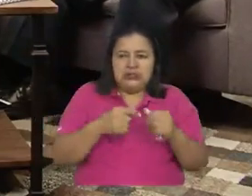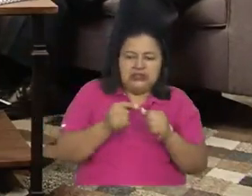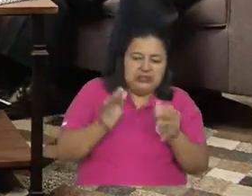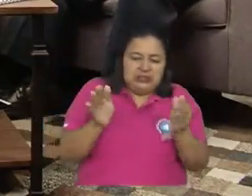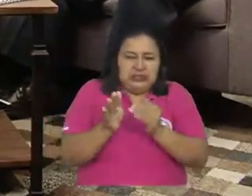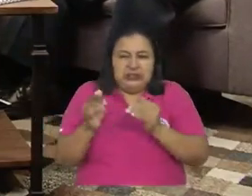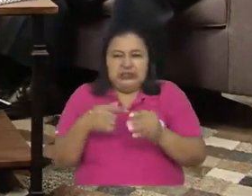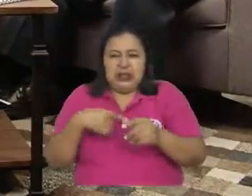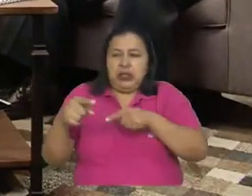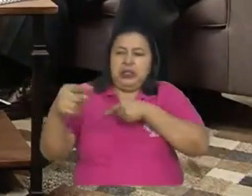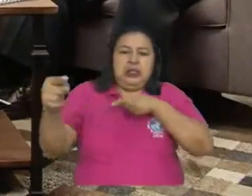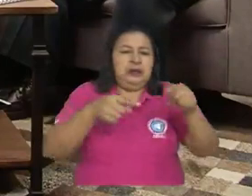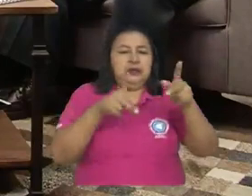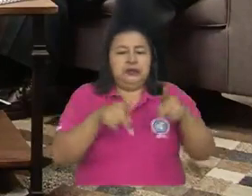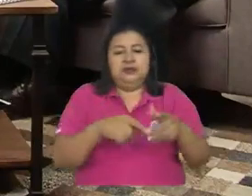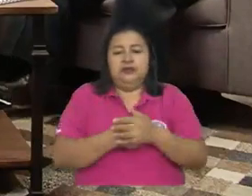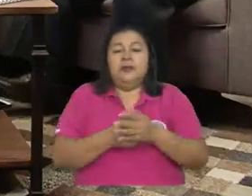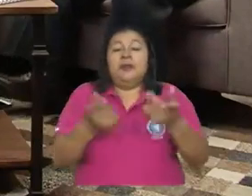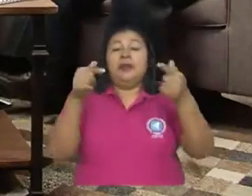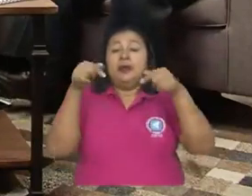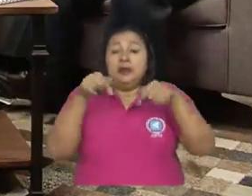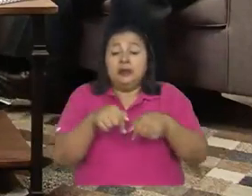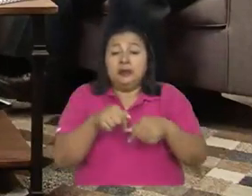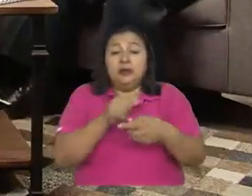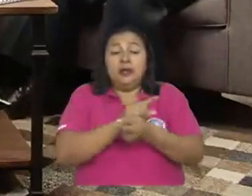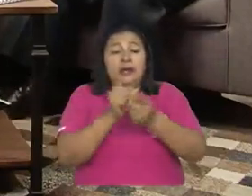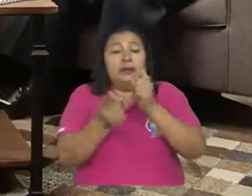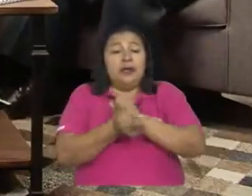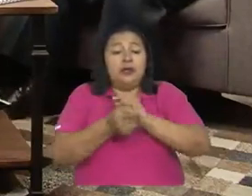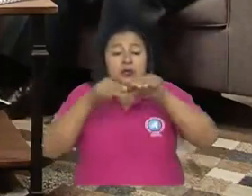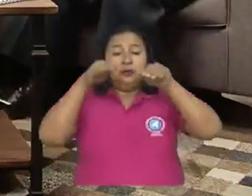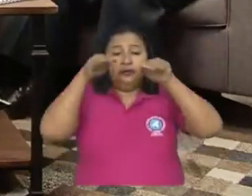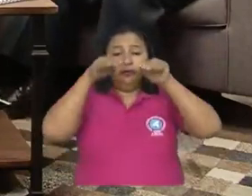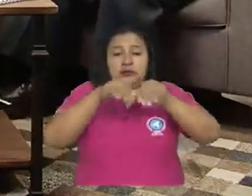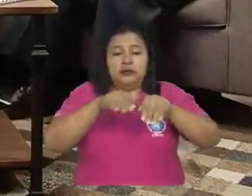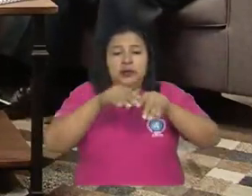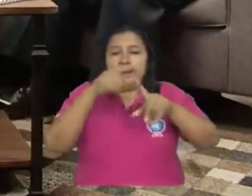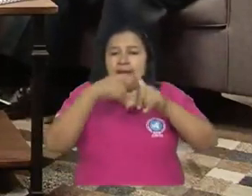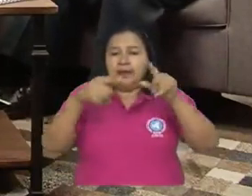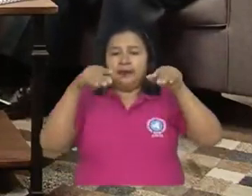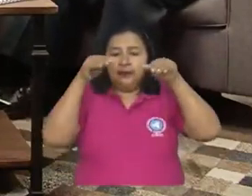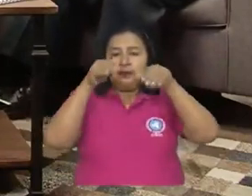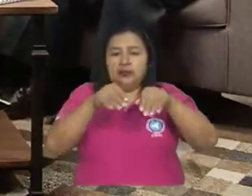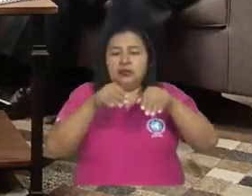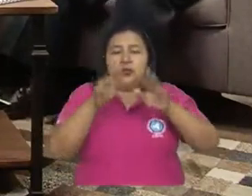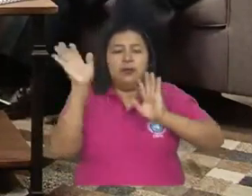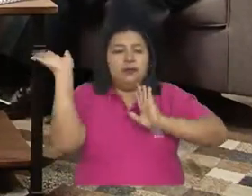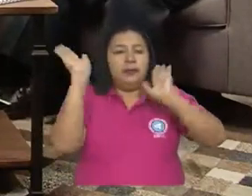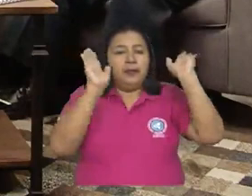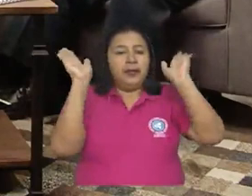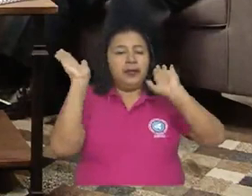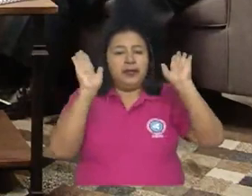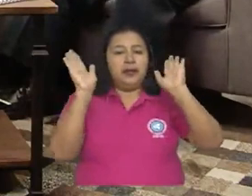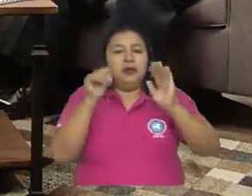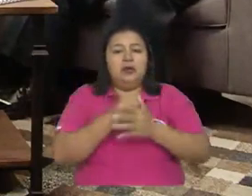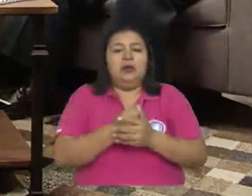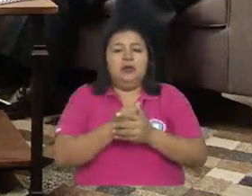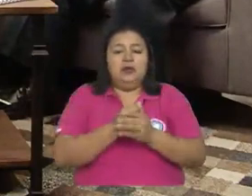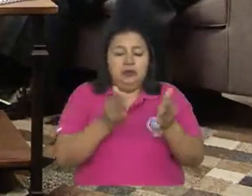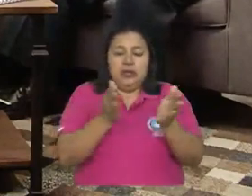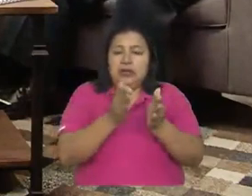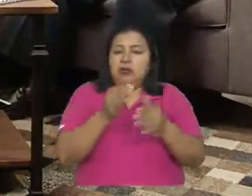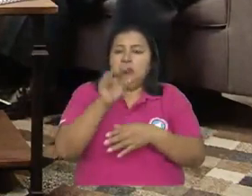aquellas carreras. Ahorita estamos cambiando el techo, la mitad del techo del mercadito